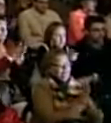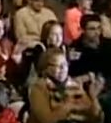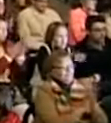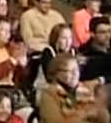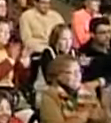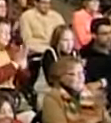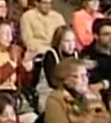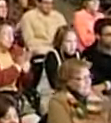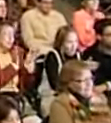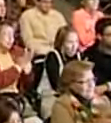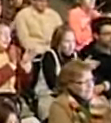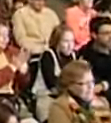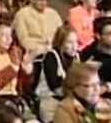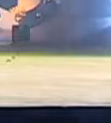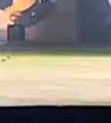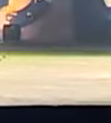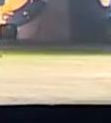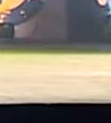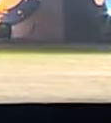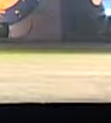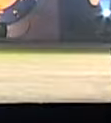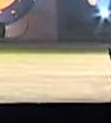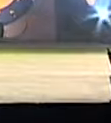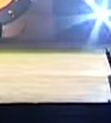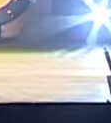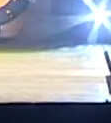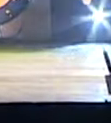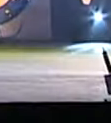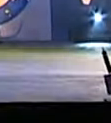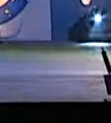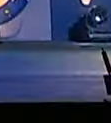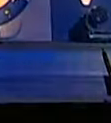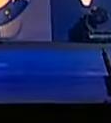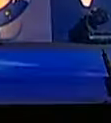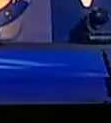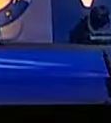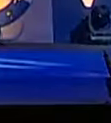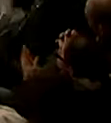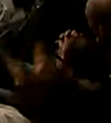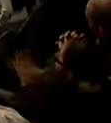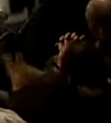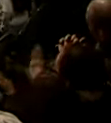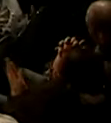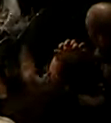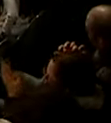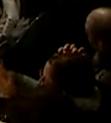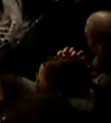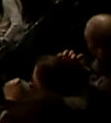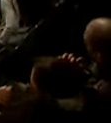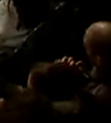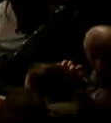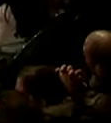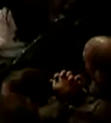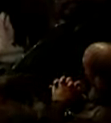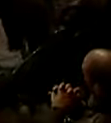Participante número 2, Echedei Fernández Trujillo, drag Eiko. Lo ha hecho en representación de la